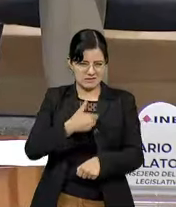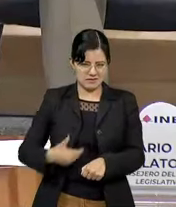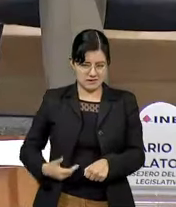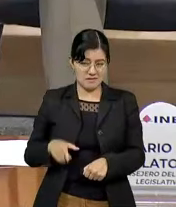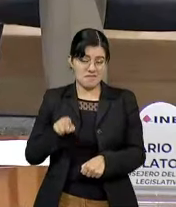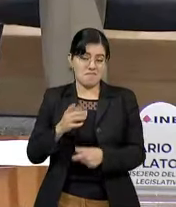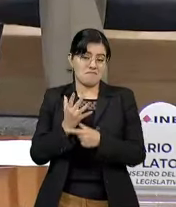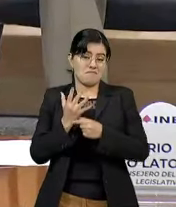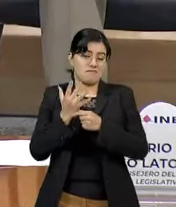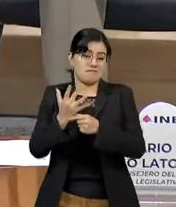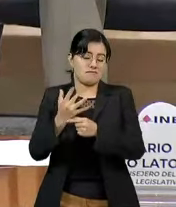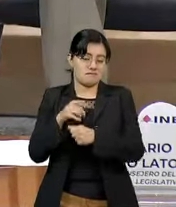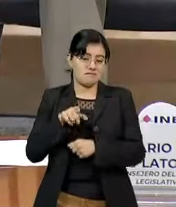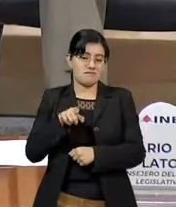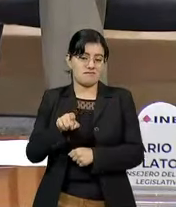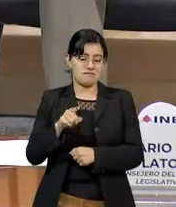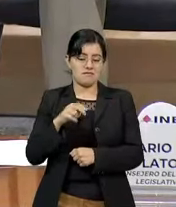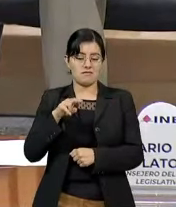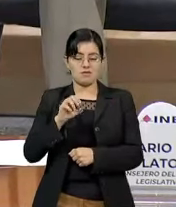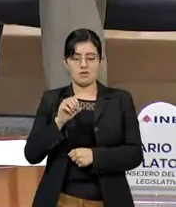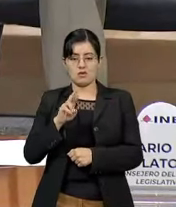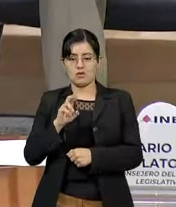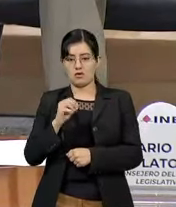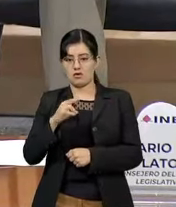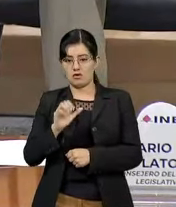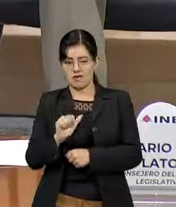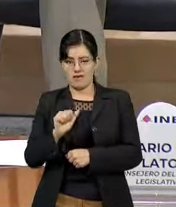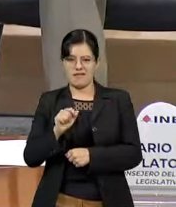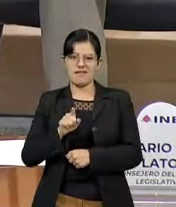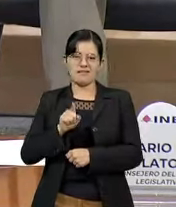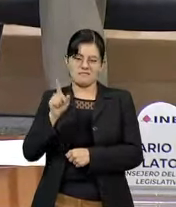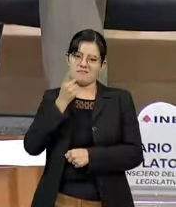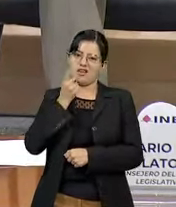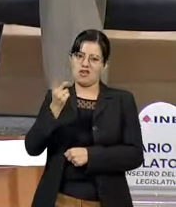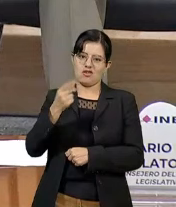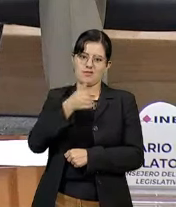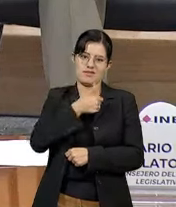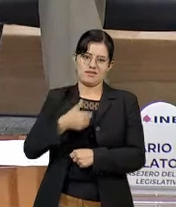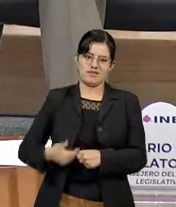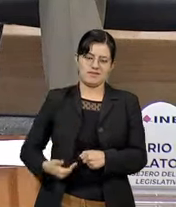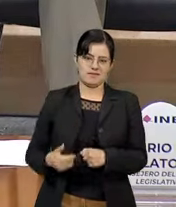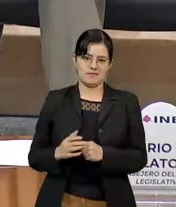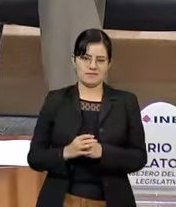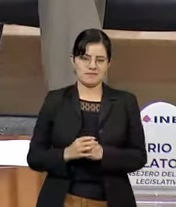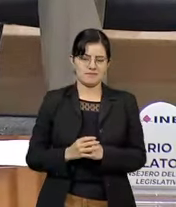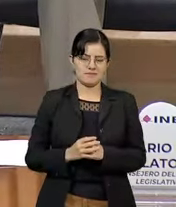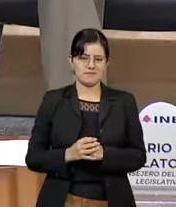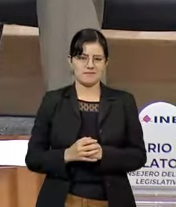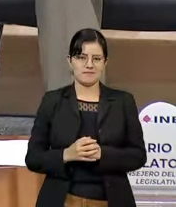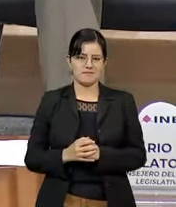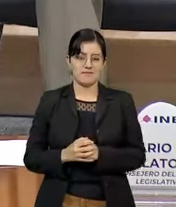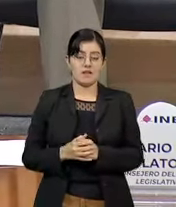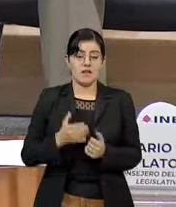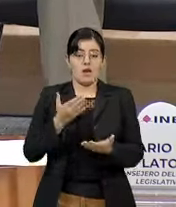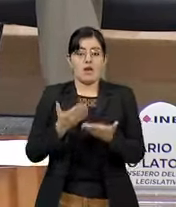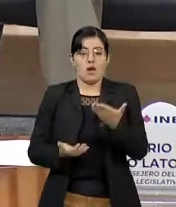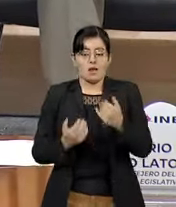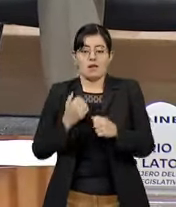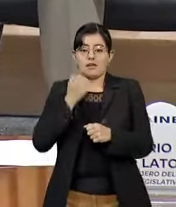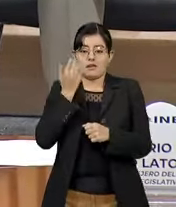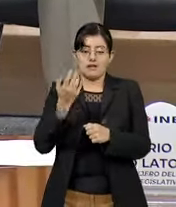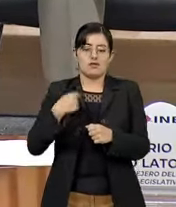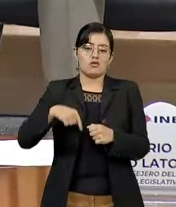declaraciones un mensaje al habitante de Palacio Nacional en conferencia de prensa y quiere que nosotros que somos